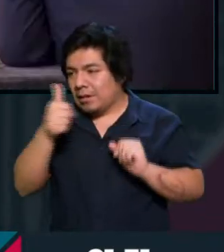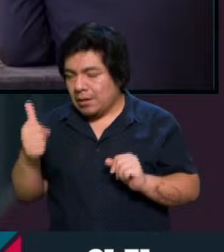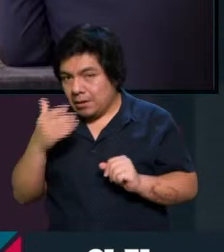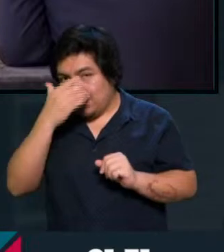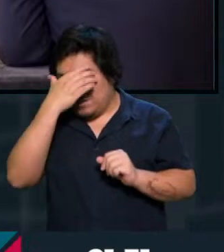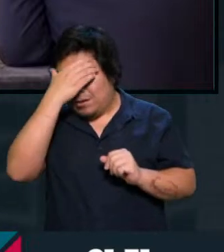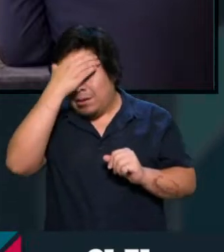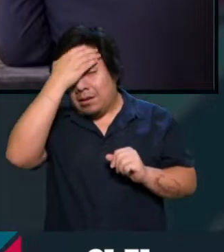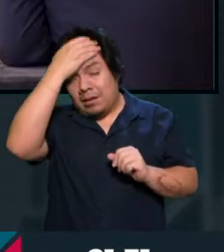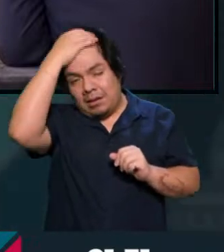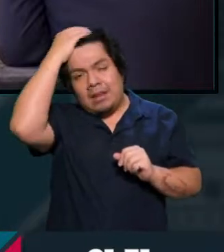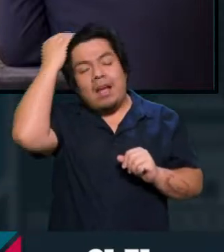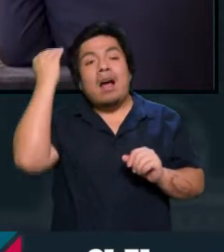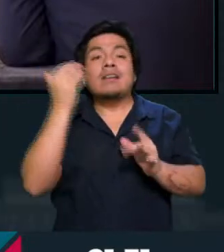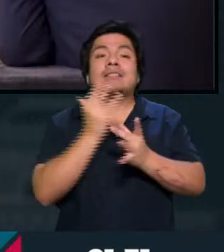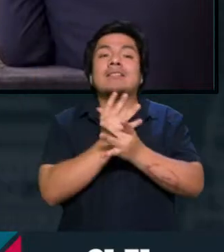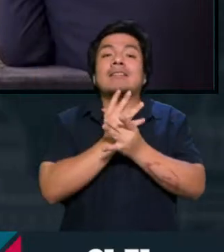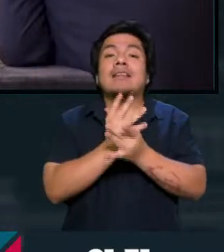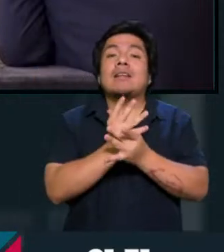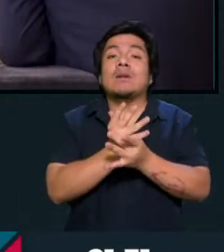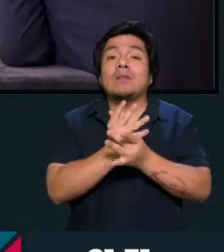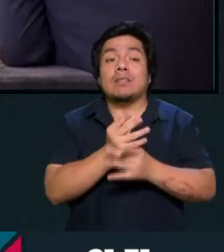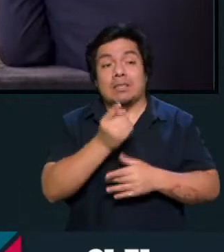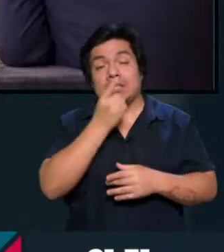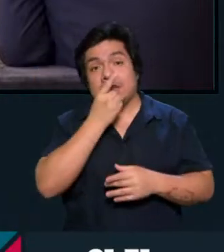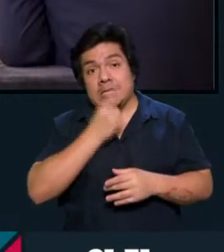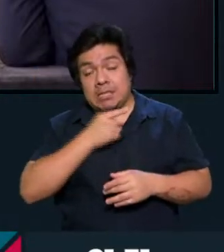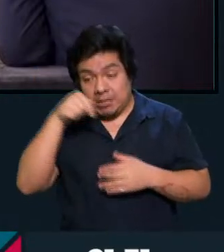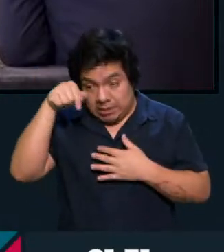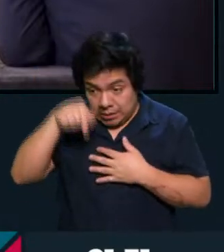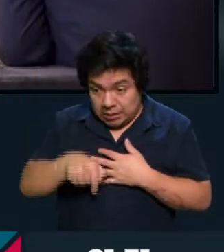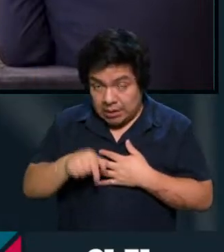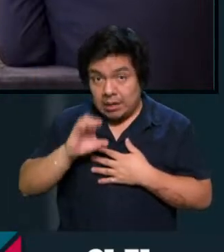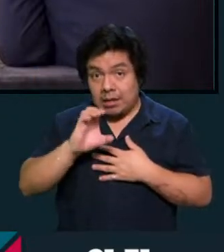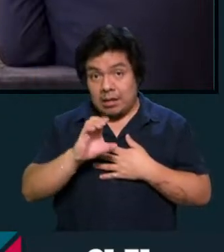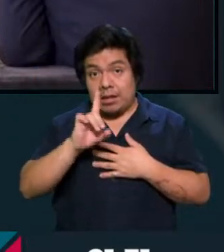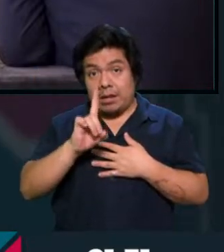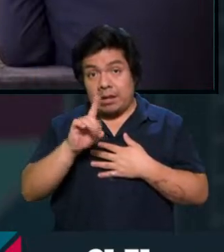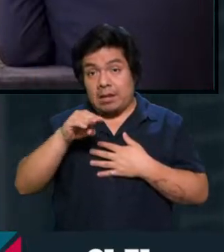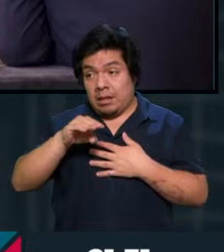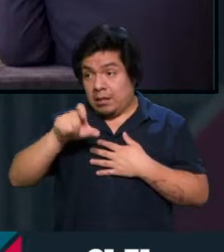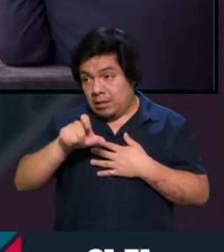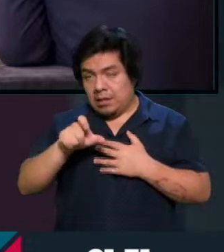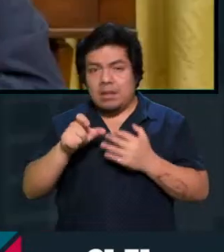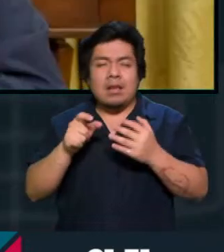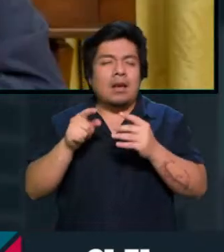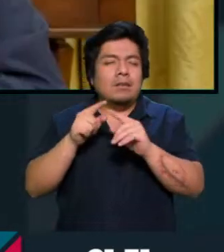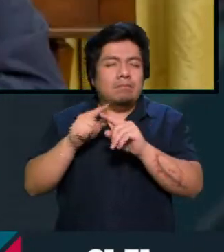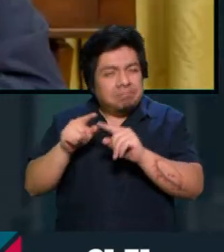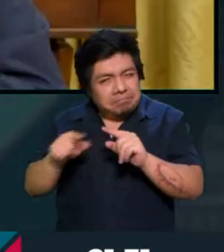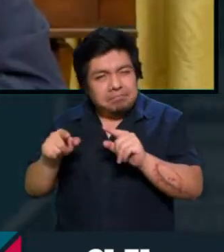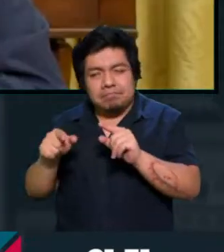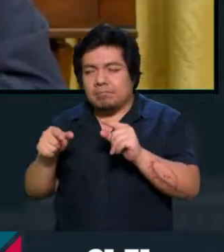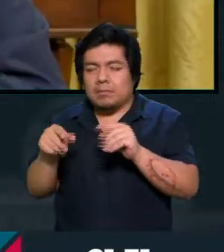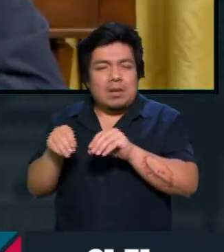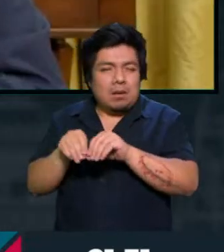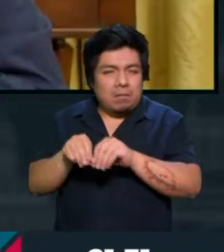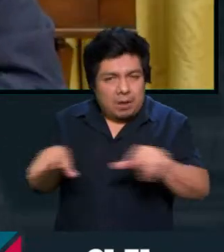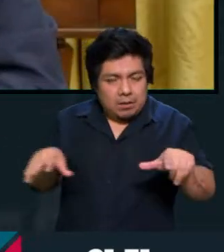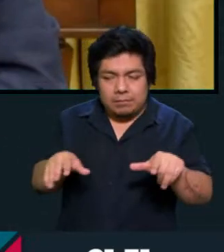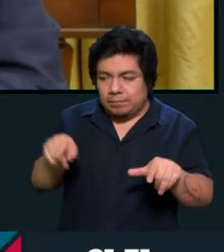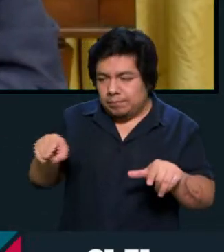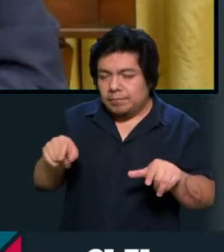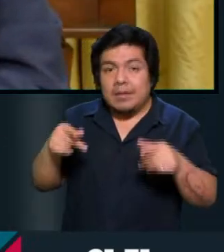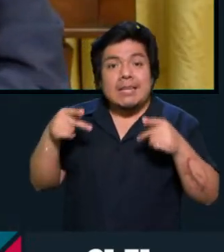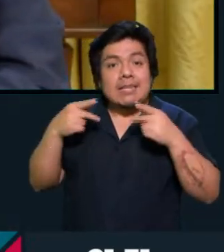que se nos anunció que la Ciudad de México iba a instrumentar todo un despliegue para que